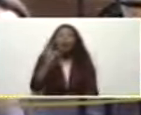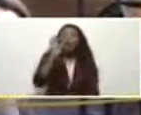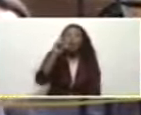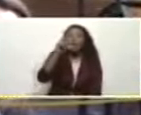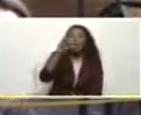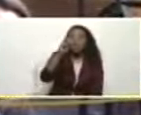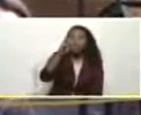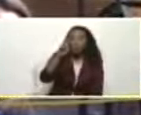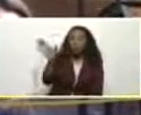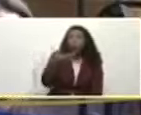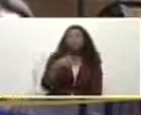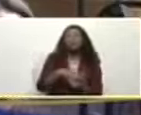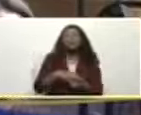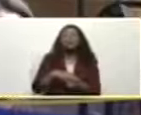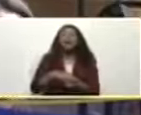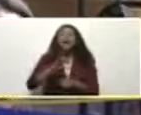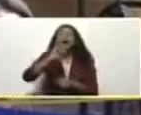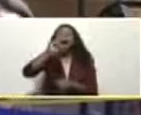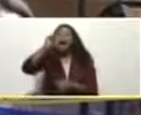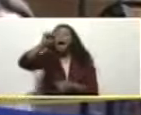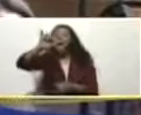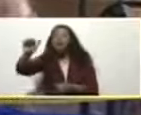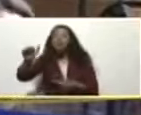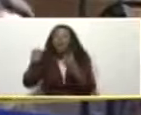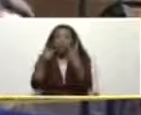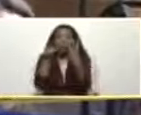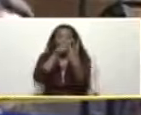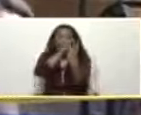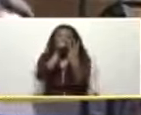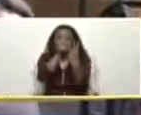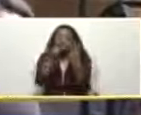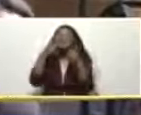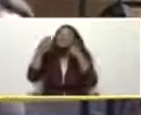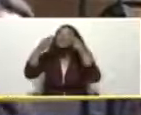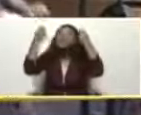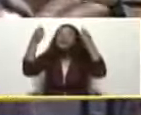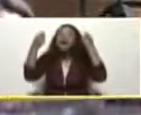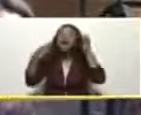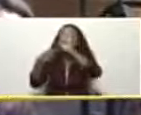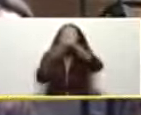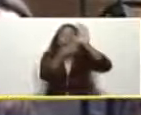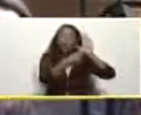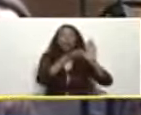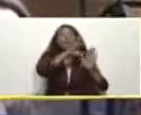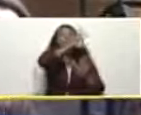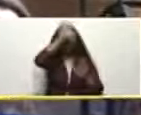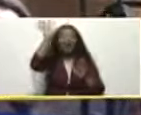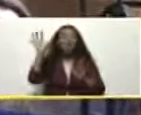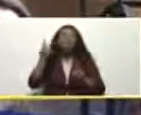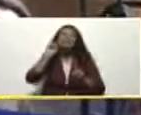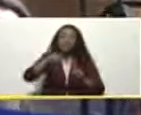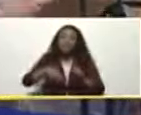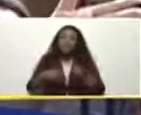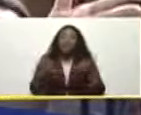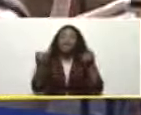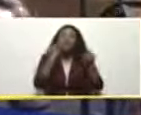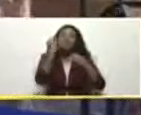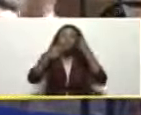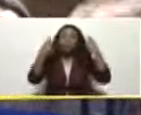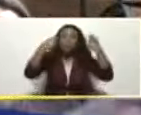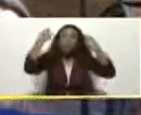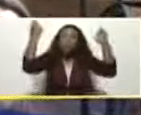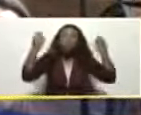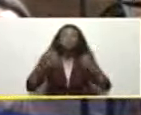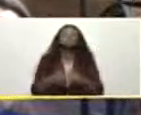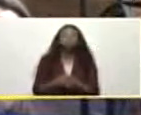Jaspe. Nosotros hicimos un trabajo que, bueno, está publicado, lo presentamos en todos los espacios y transmitimos a la